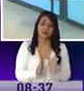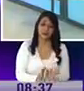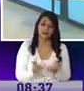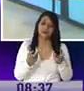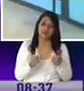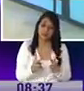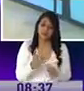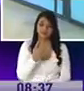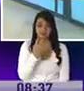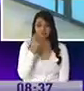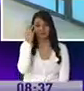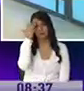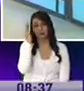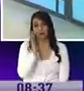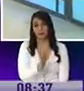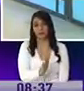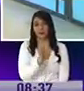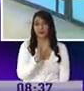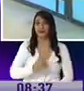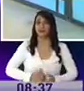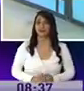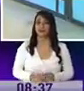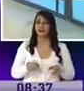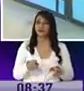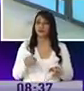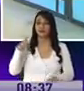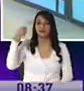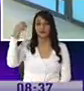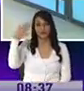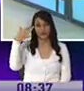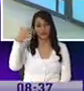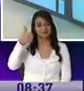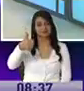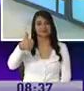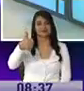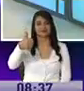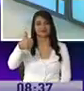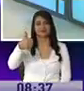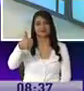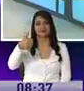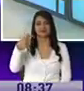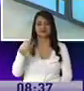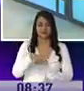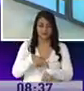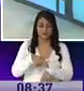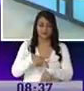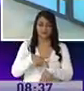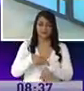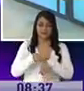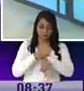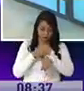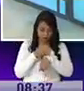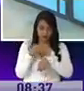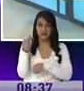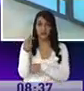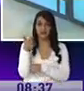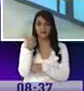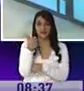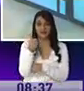preocupados al respecto tú estás con solcito así que qué bueno te doy la temperatura que tiene quito esta ahora 10